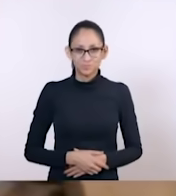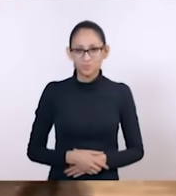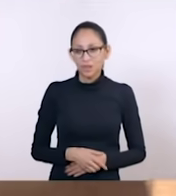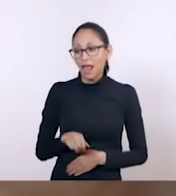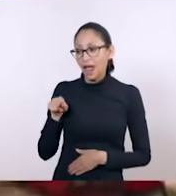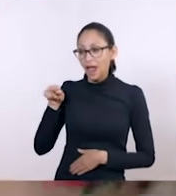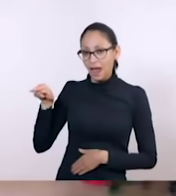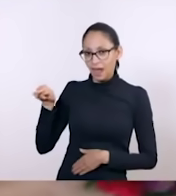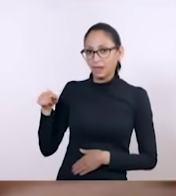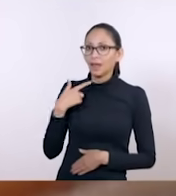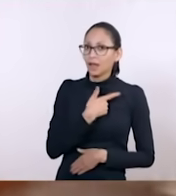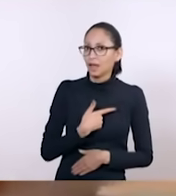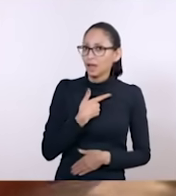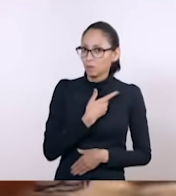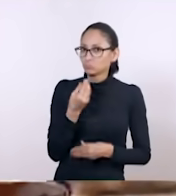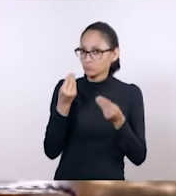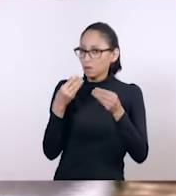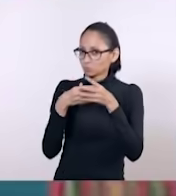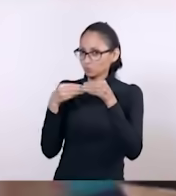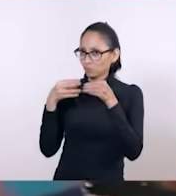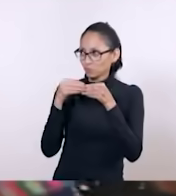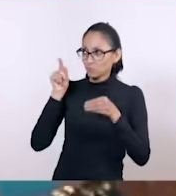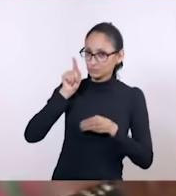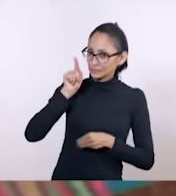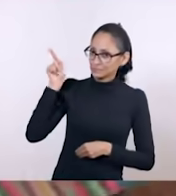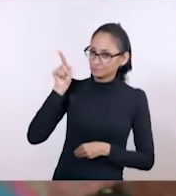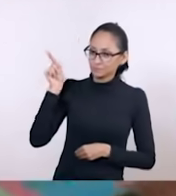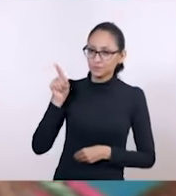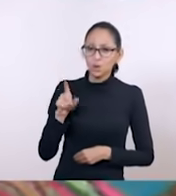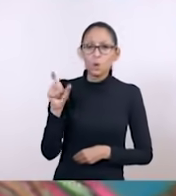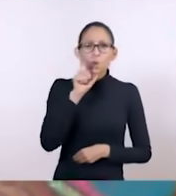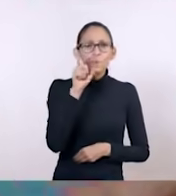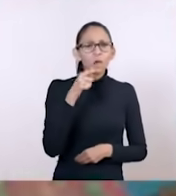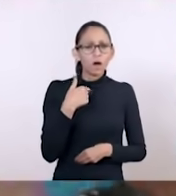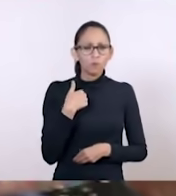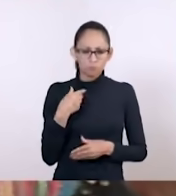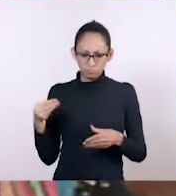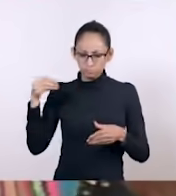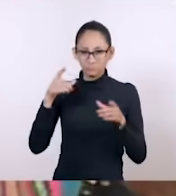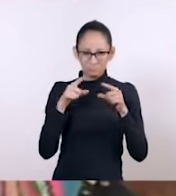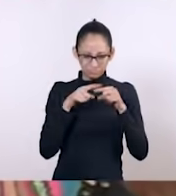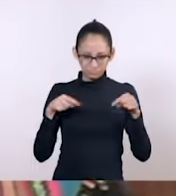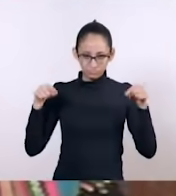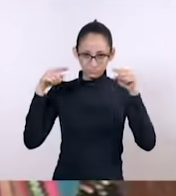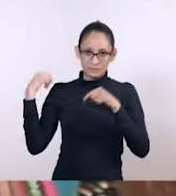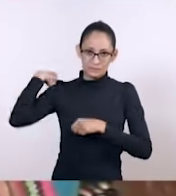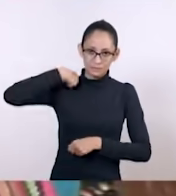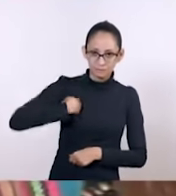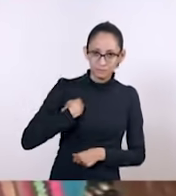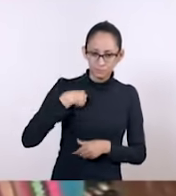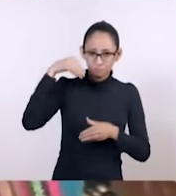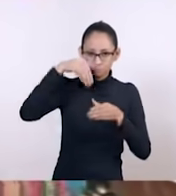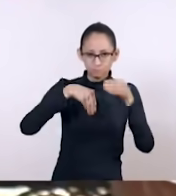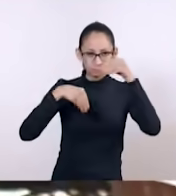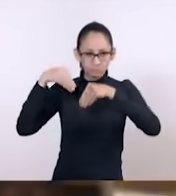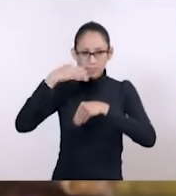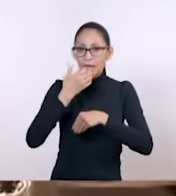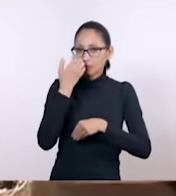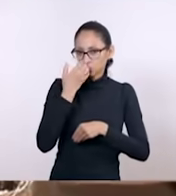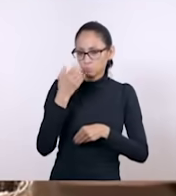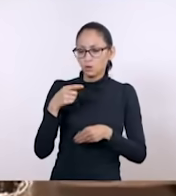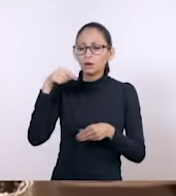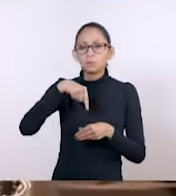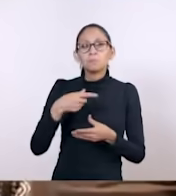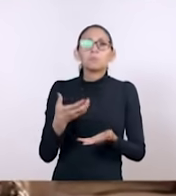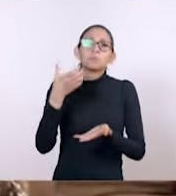A Petty le gusta mucho. Cuando llevo mi morrán en mi escuela, ahí guardo